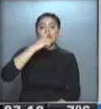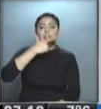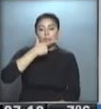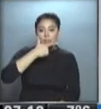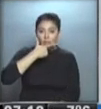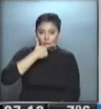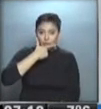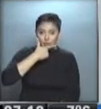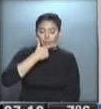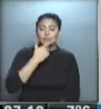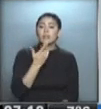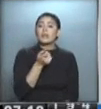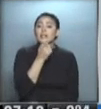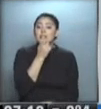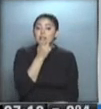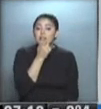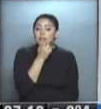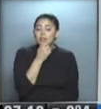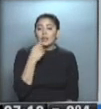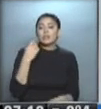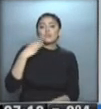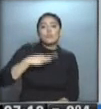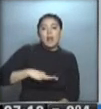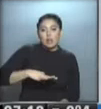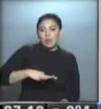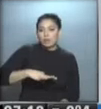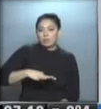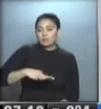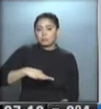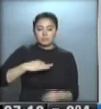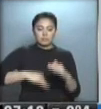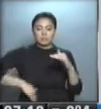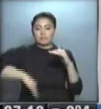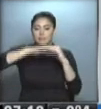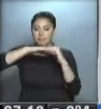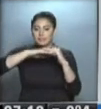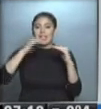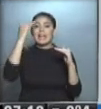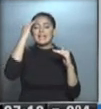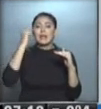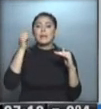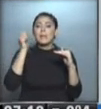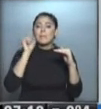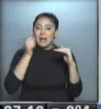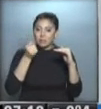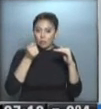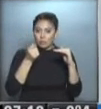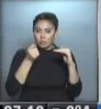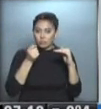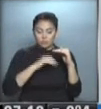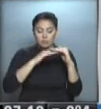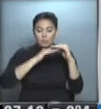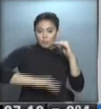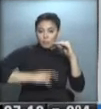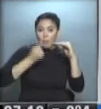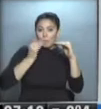aquellos que no alcancen a cobrar un sueldo bruto de 15 mil pesos quedan